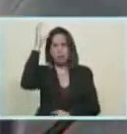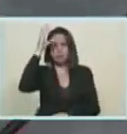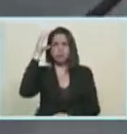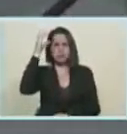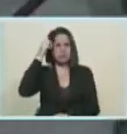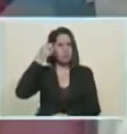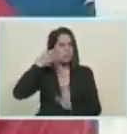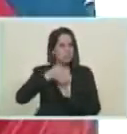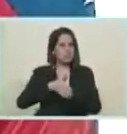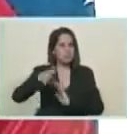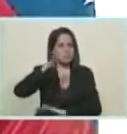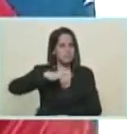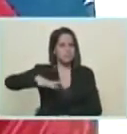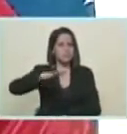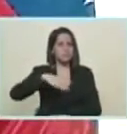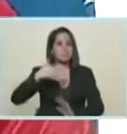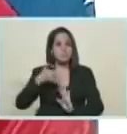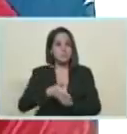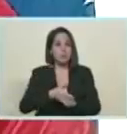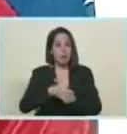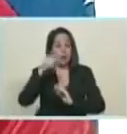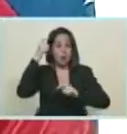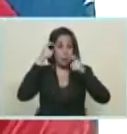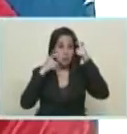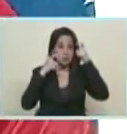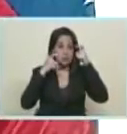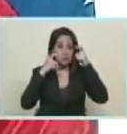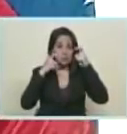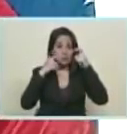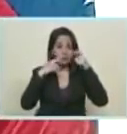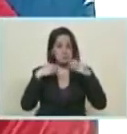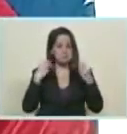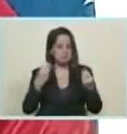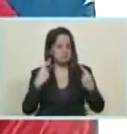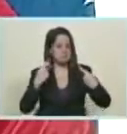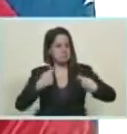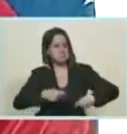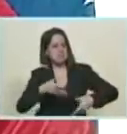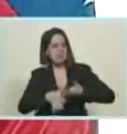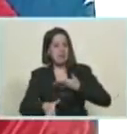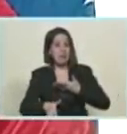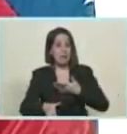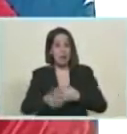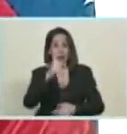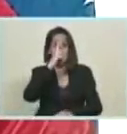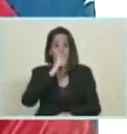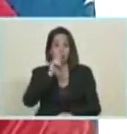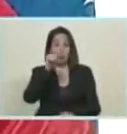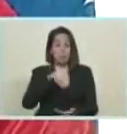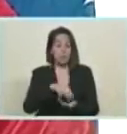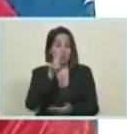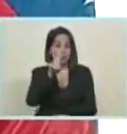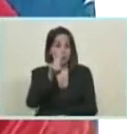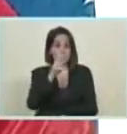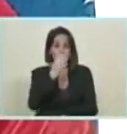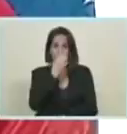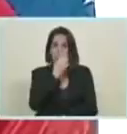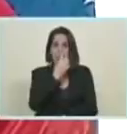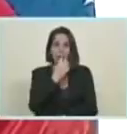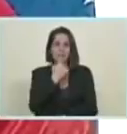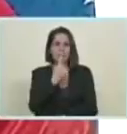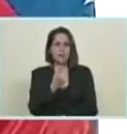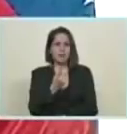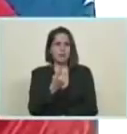Hasta que el comandante Chávez se la jugó en el año 2002 y